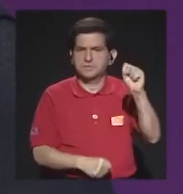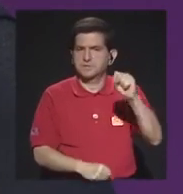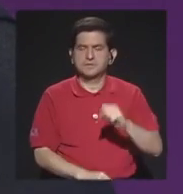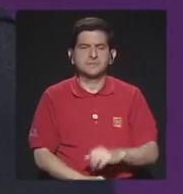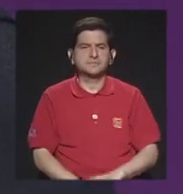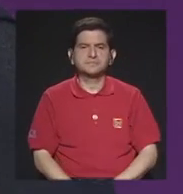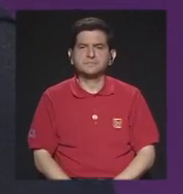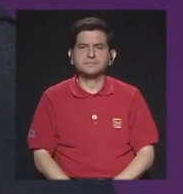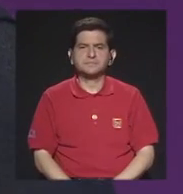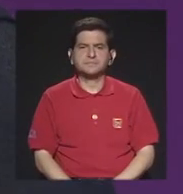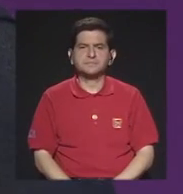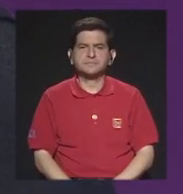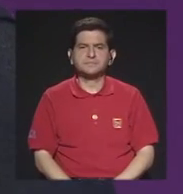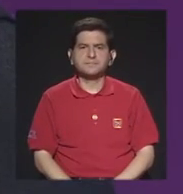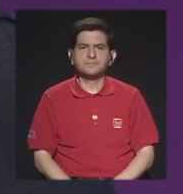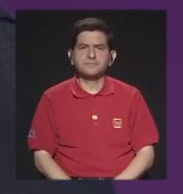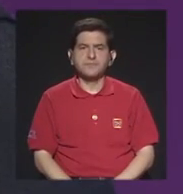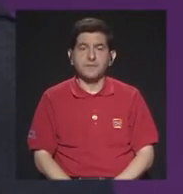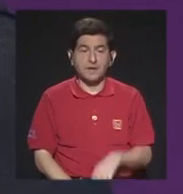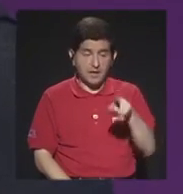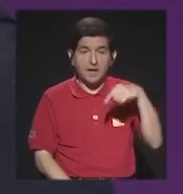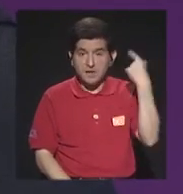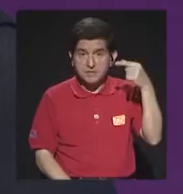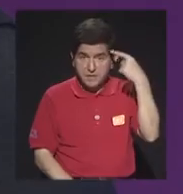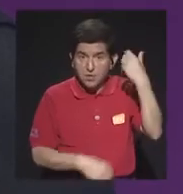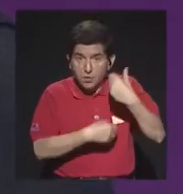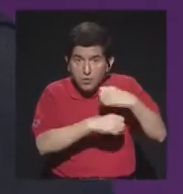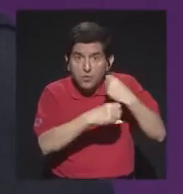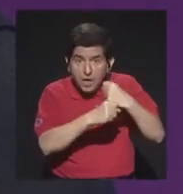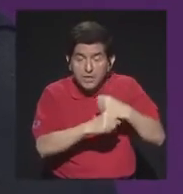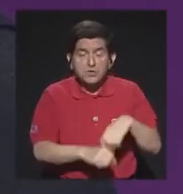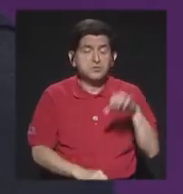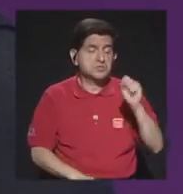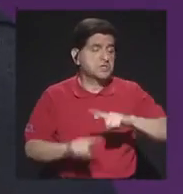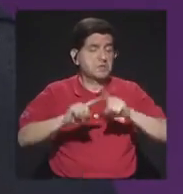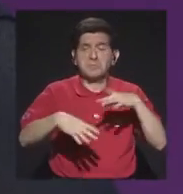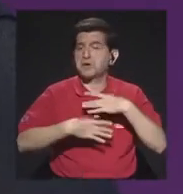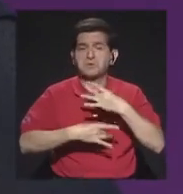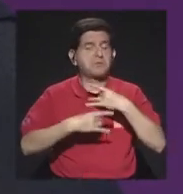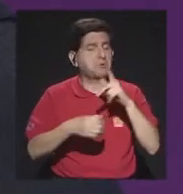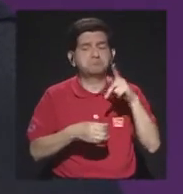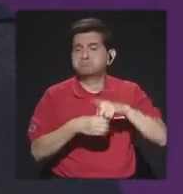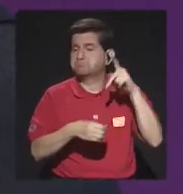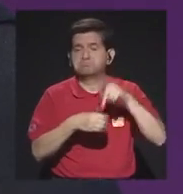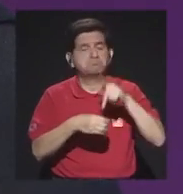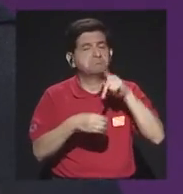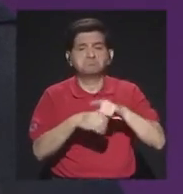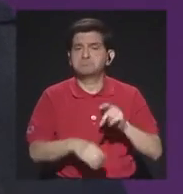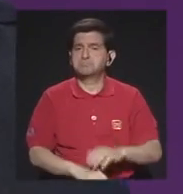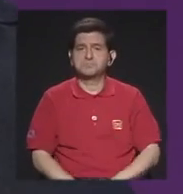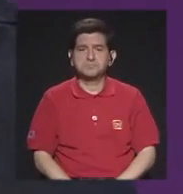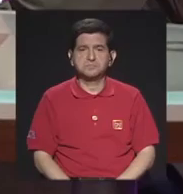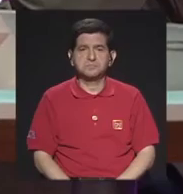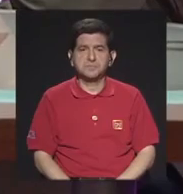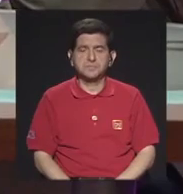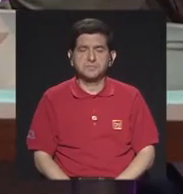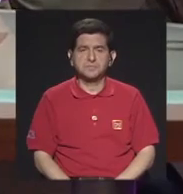y pero es el gobierno local. Es el gobierno local, pero no quiso participar. Eso